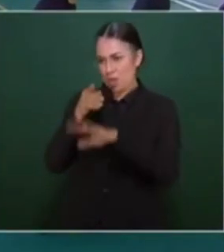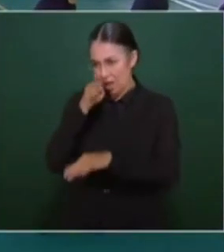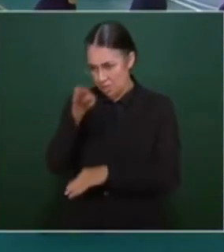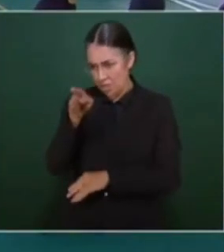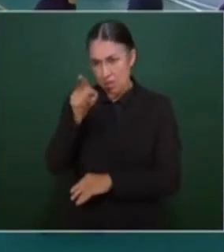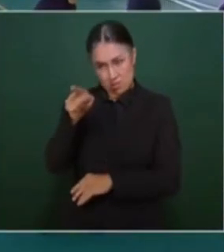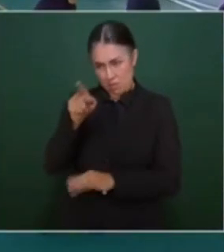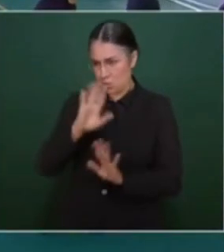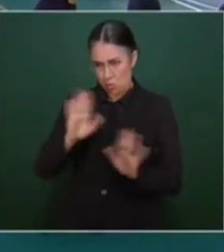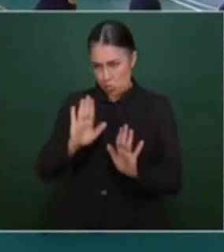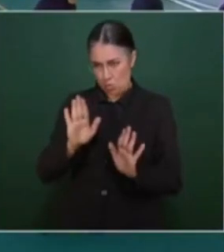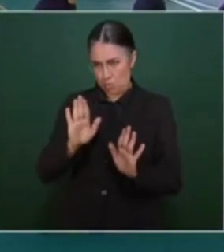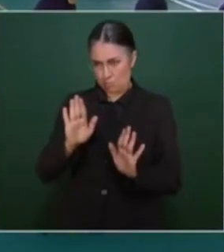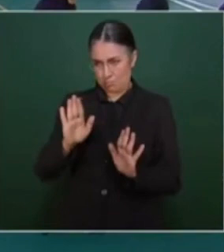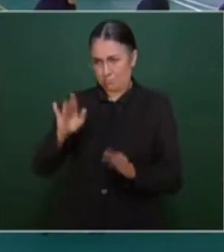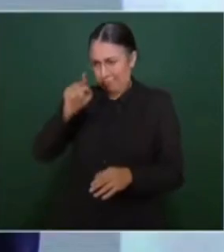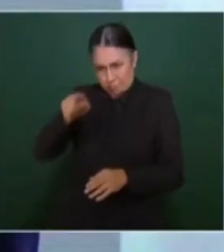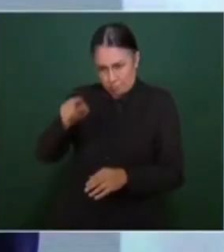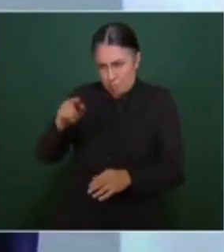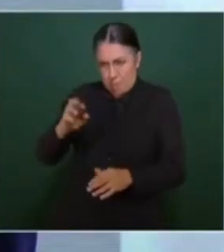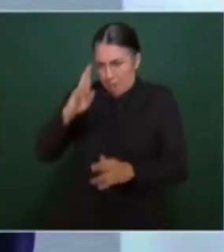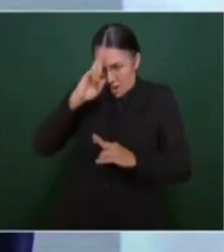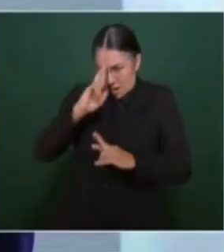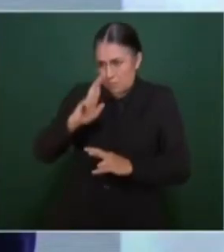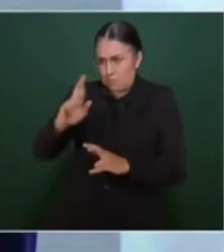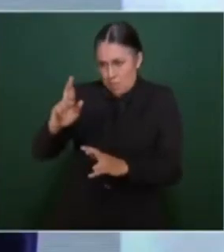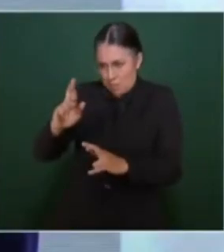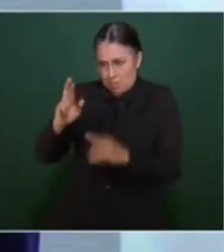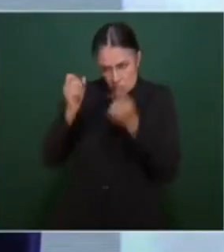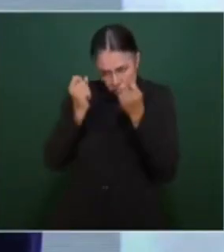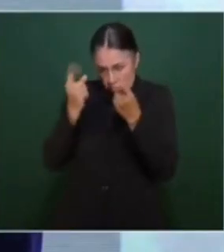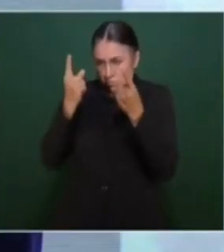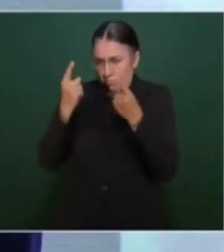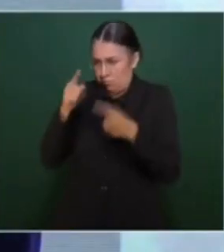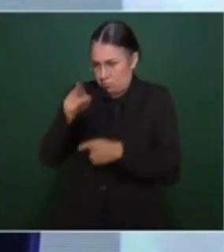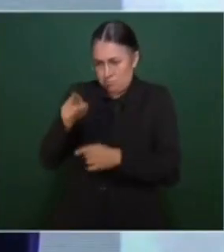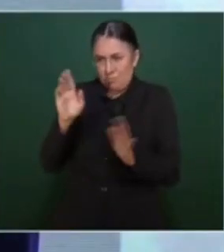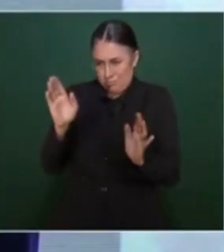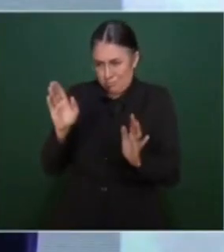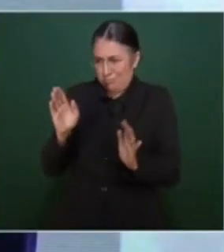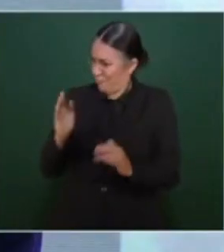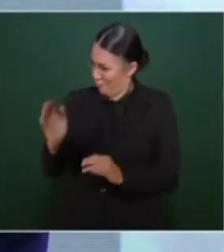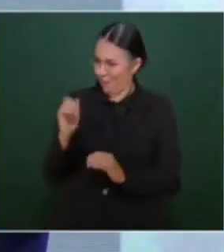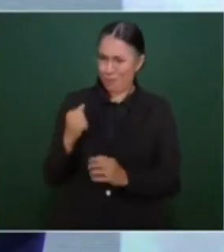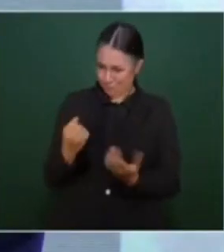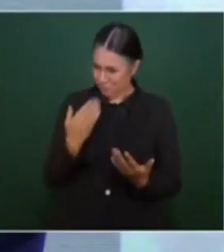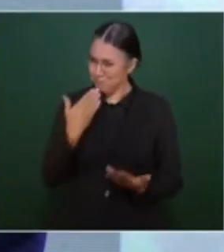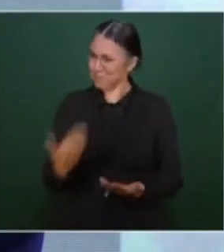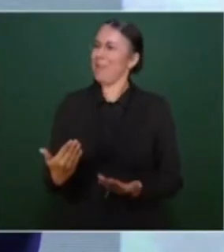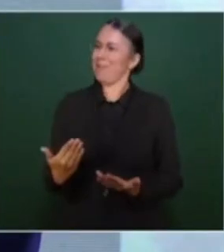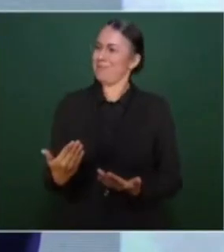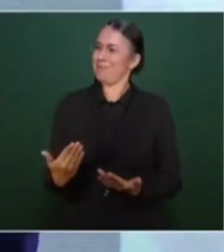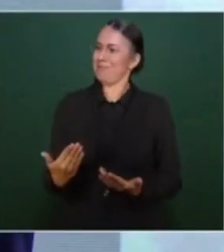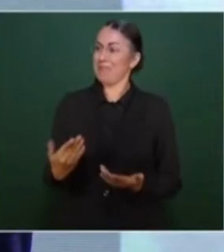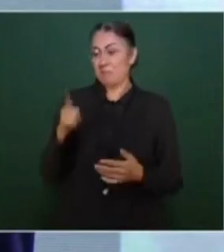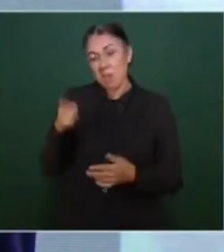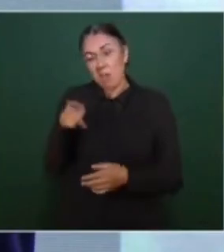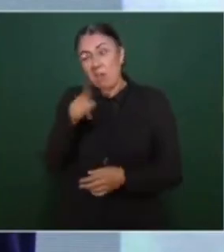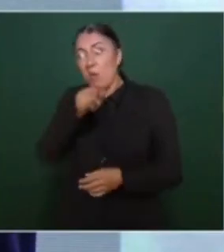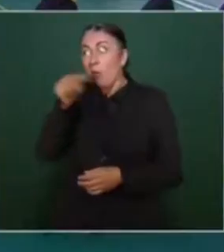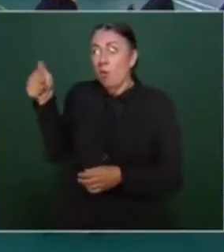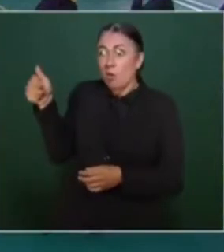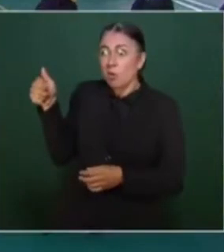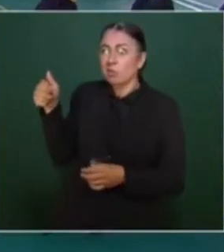todo mi respeto y toda mi admiración. Es con los machuchones. O sea, porque ellos están muy bien allá,